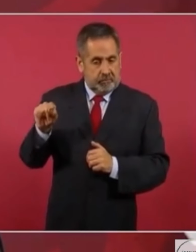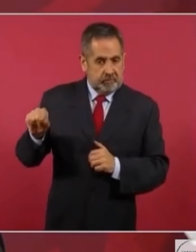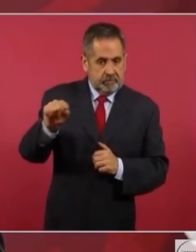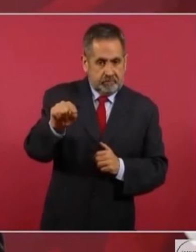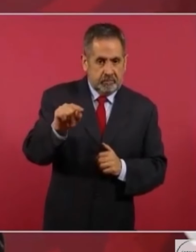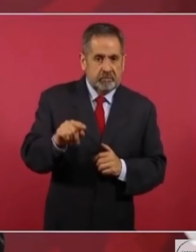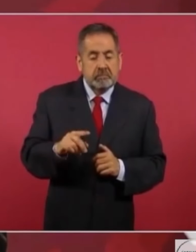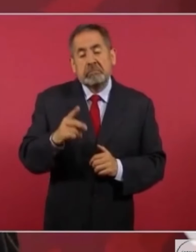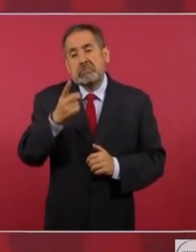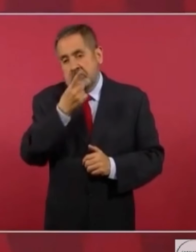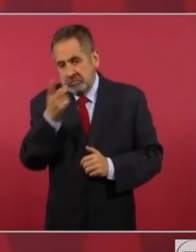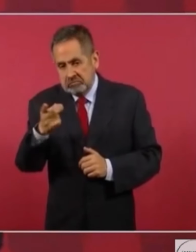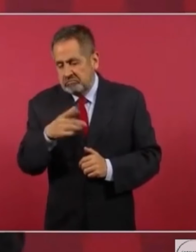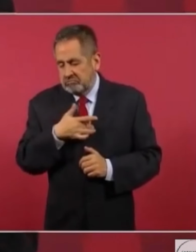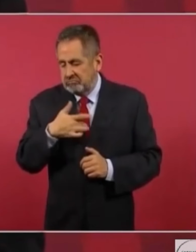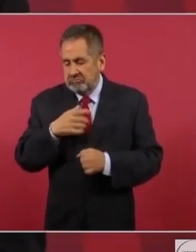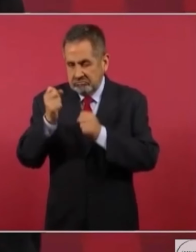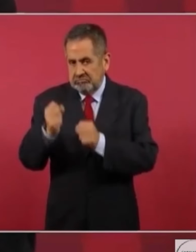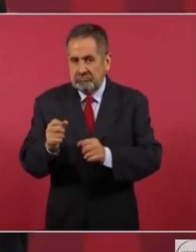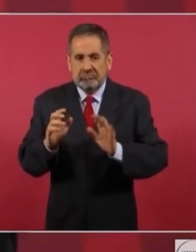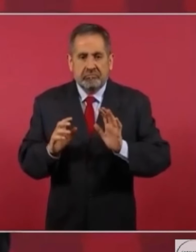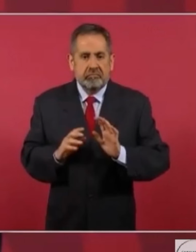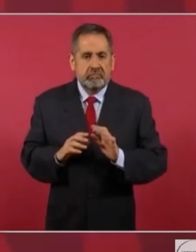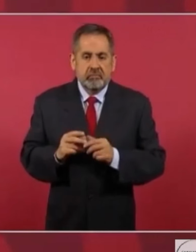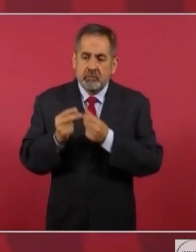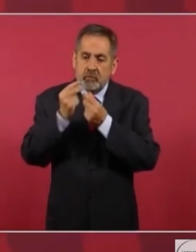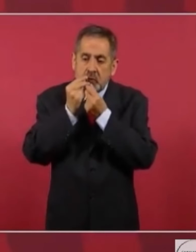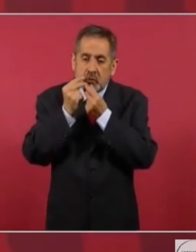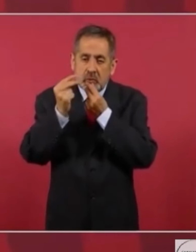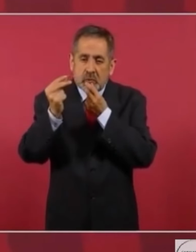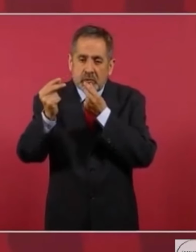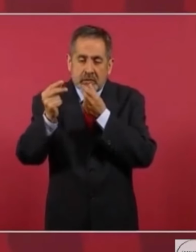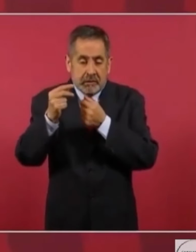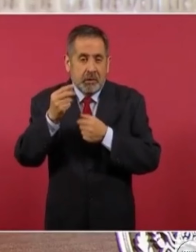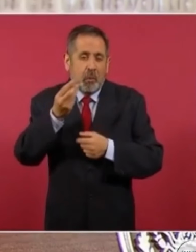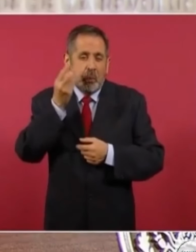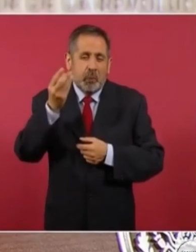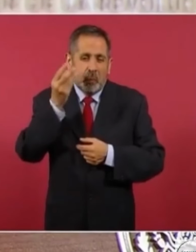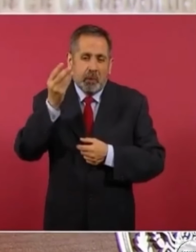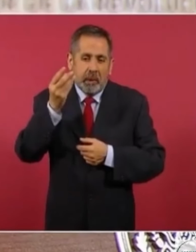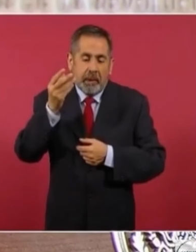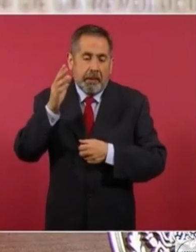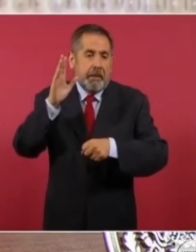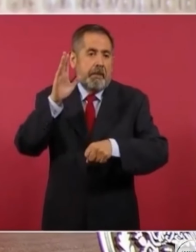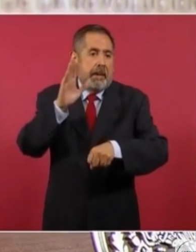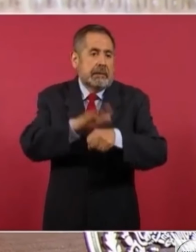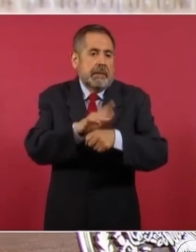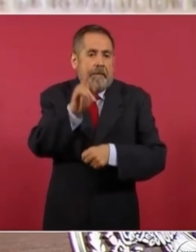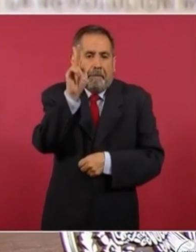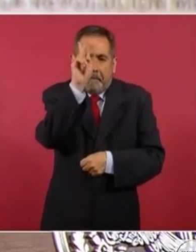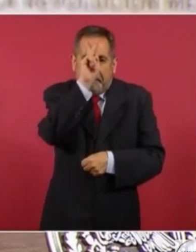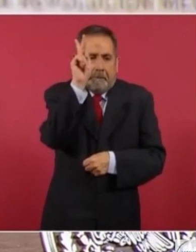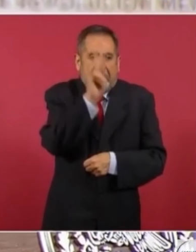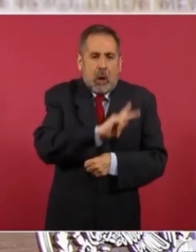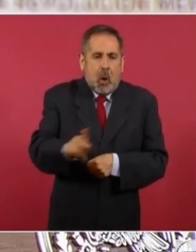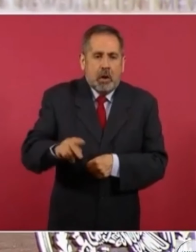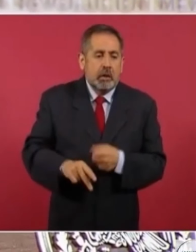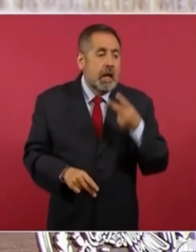que aseguran que son más dañinos los vapeadores que el